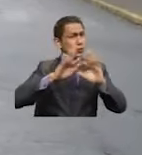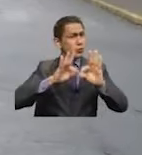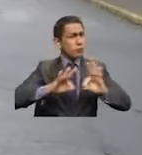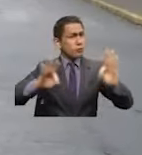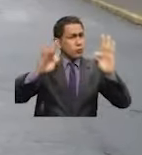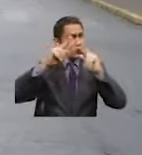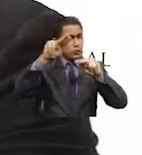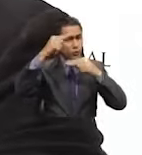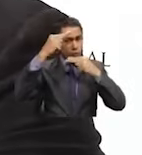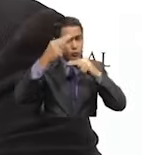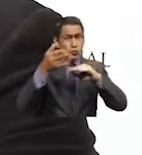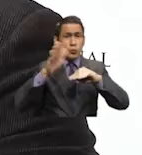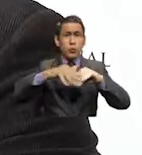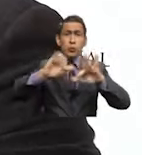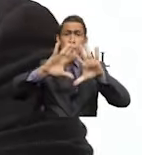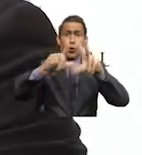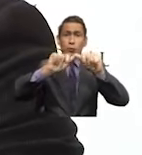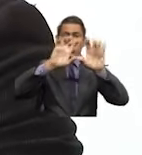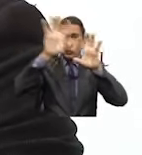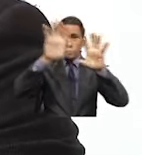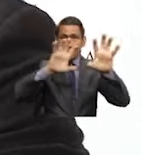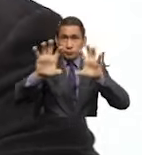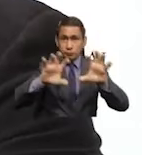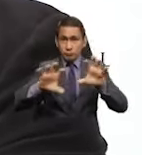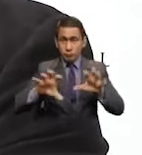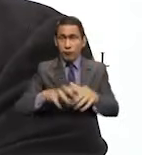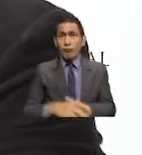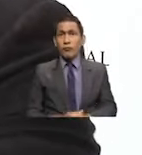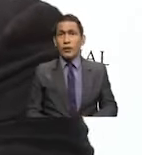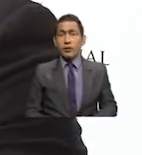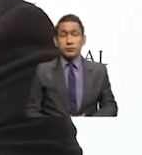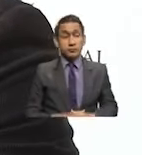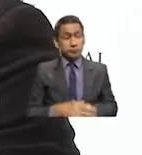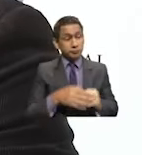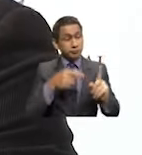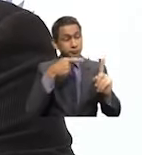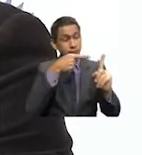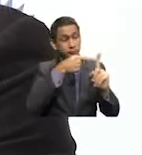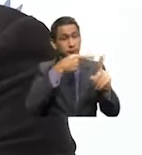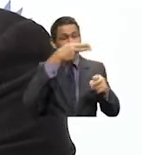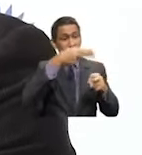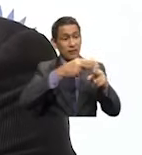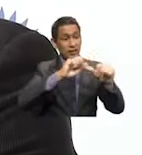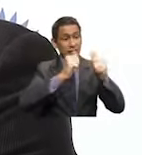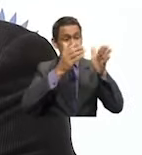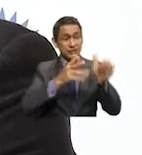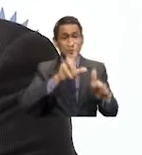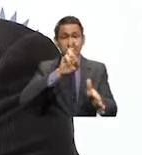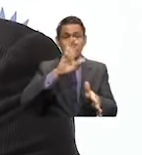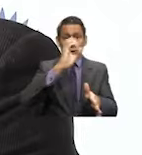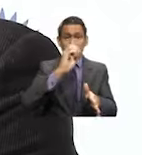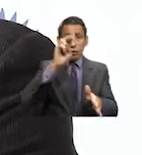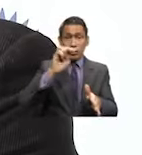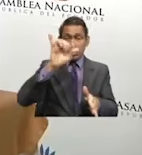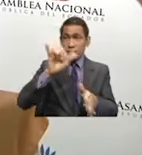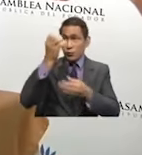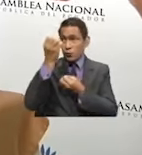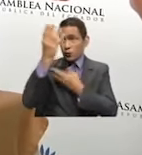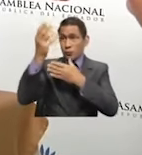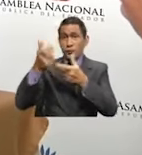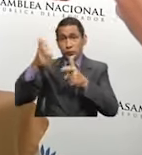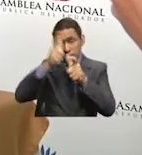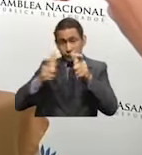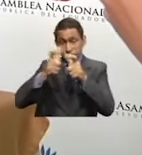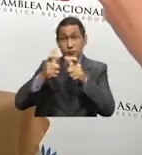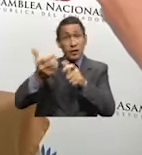torno al caso Metástasis. Pues le vamos a contar sobre lo que el ex asambleísta Ronnie A. pidió a la Fiscalía General del Estado tiempo